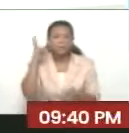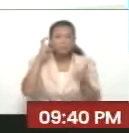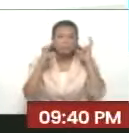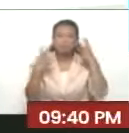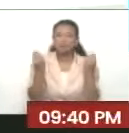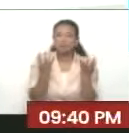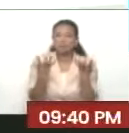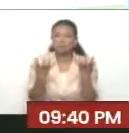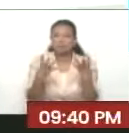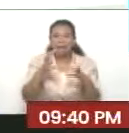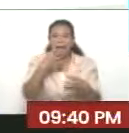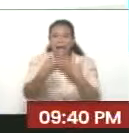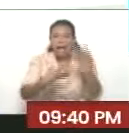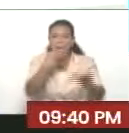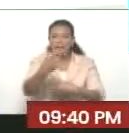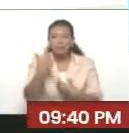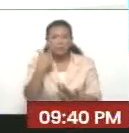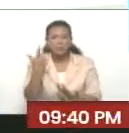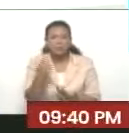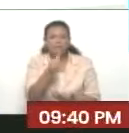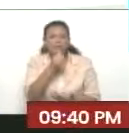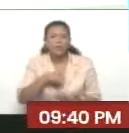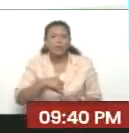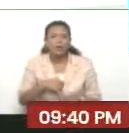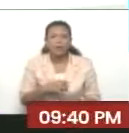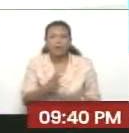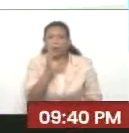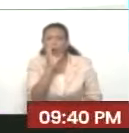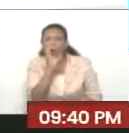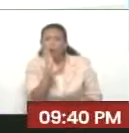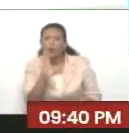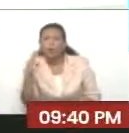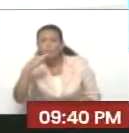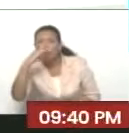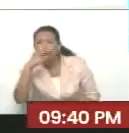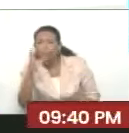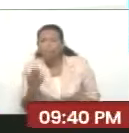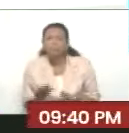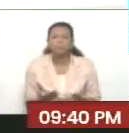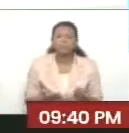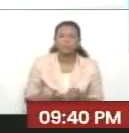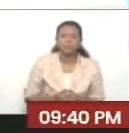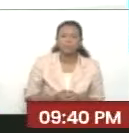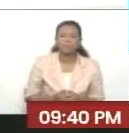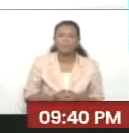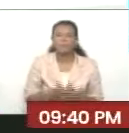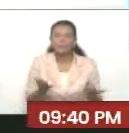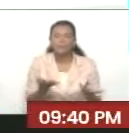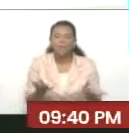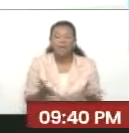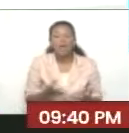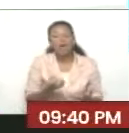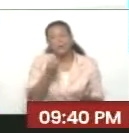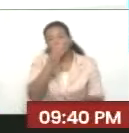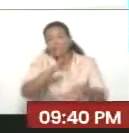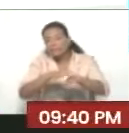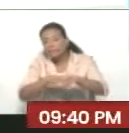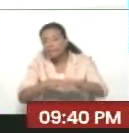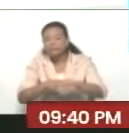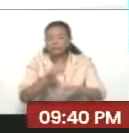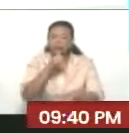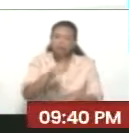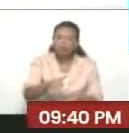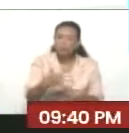escuchar. Cuéntame tu reporte. Ya, bueno, señor presidente, mi reporte